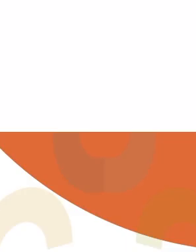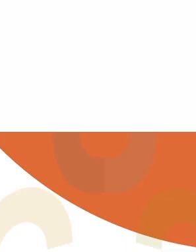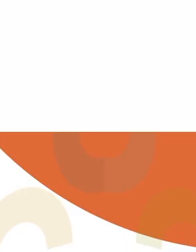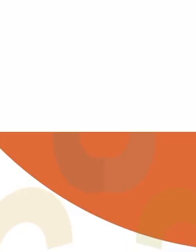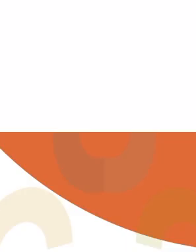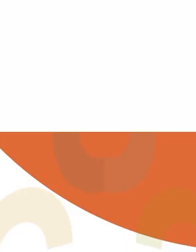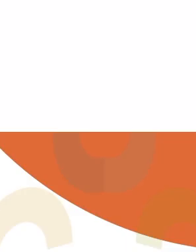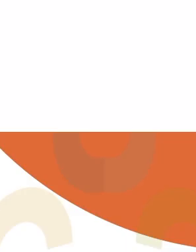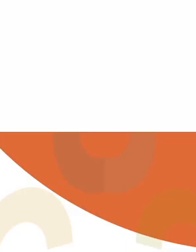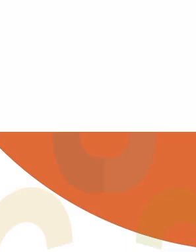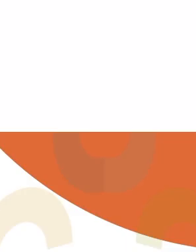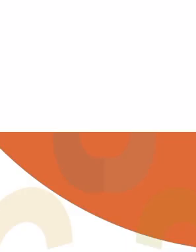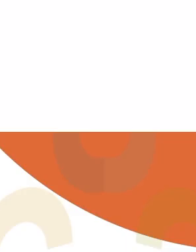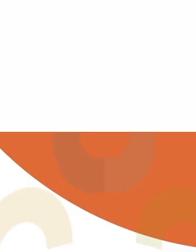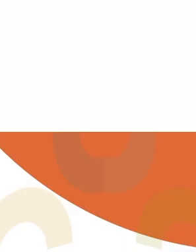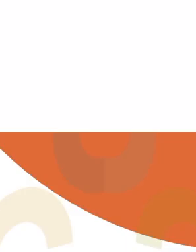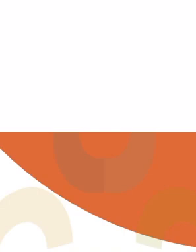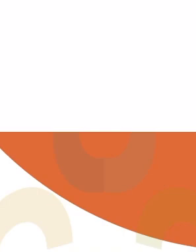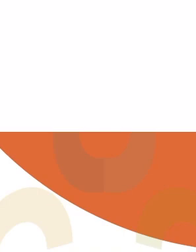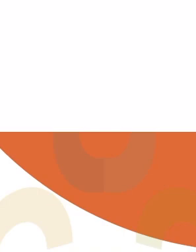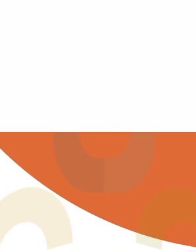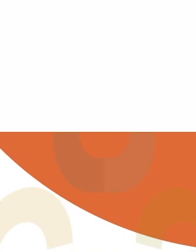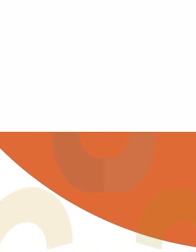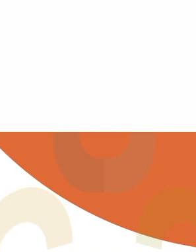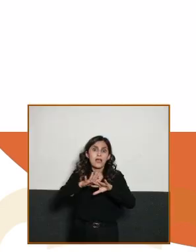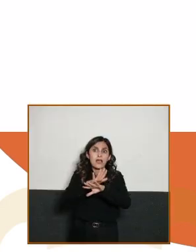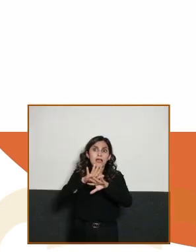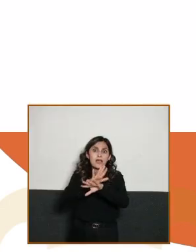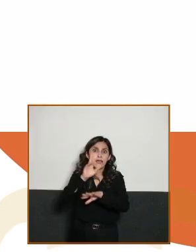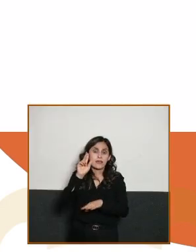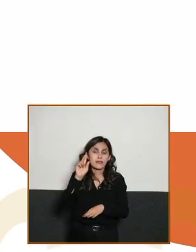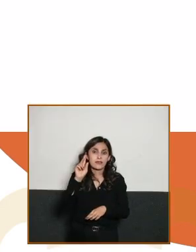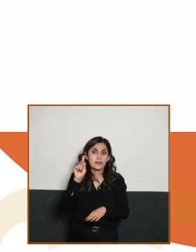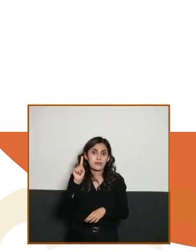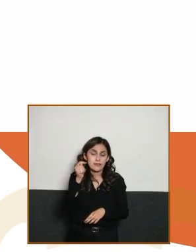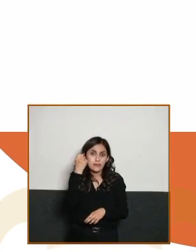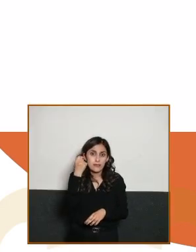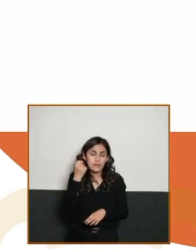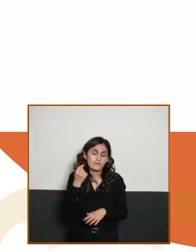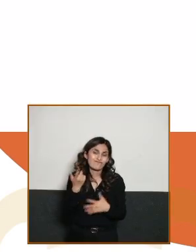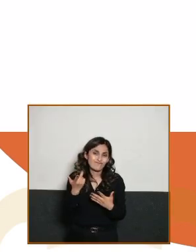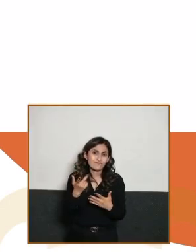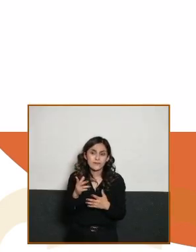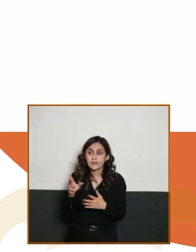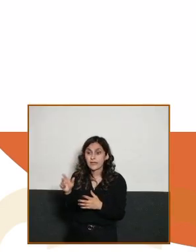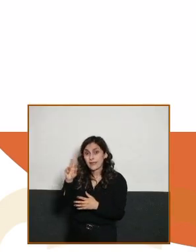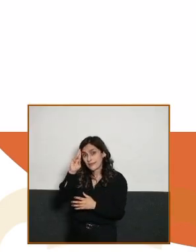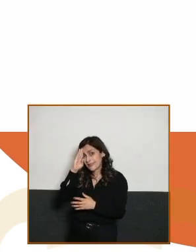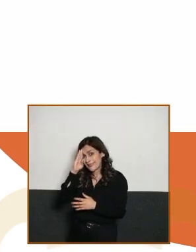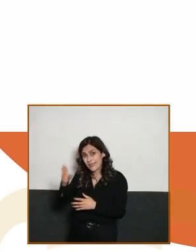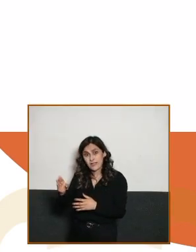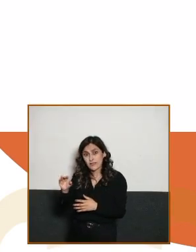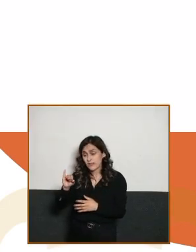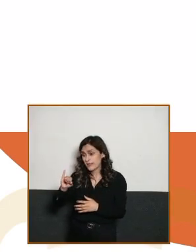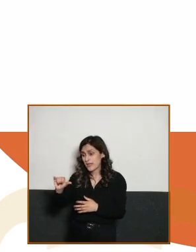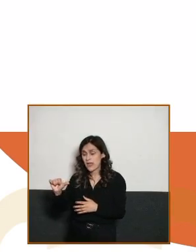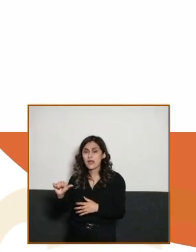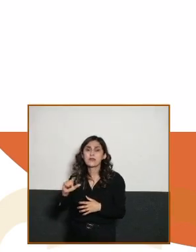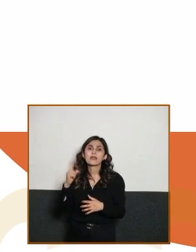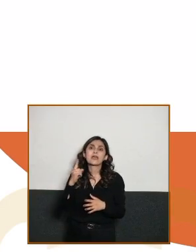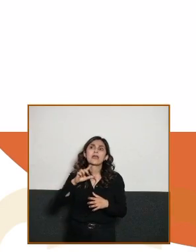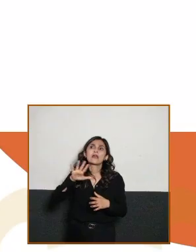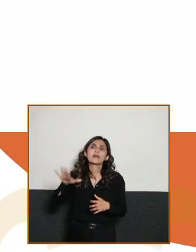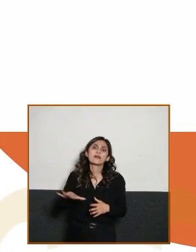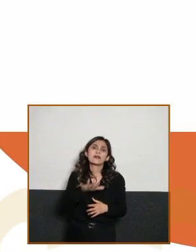artificial que transformación digital. ¿Por qué? Porque los resultados son más directos. O sea, hacer todo el proceso de transformación digital implica